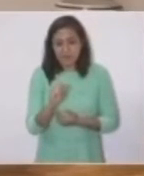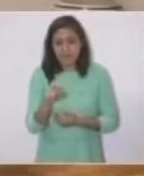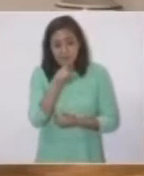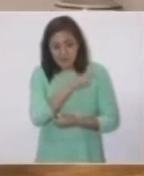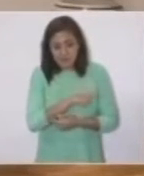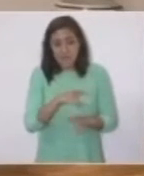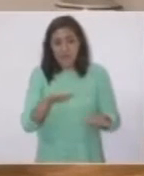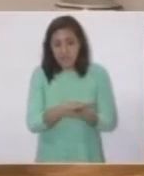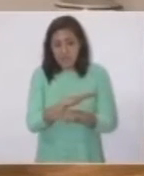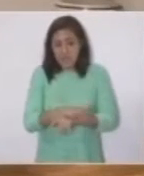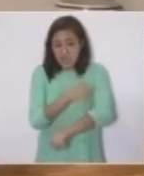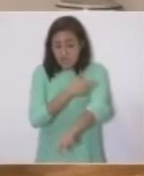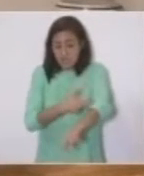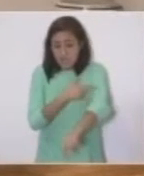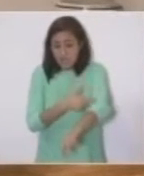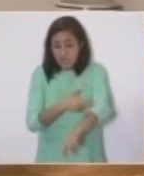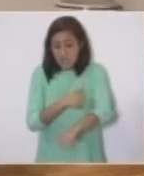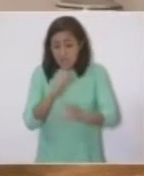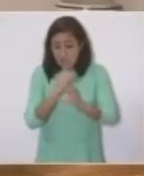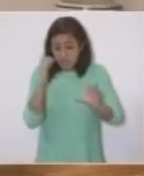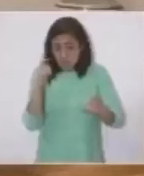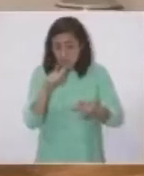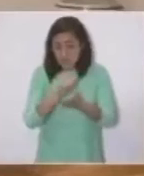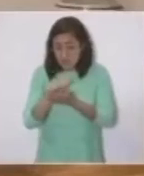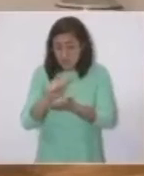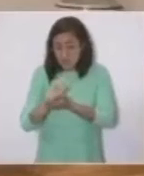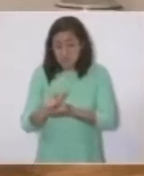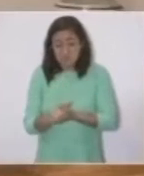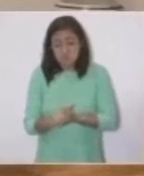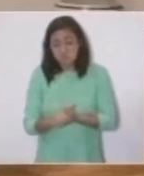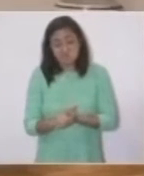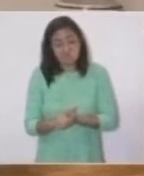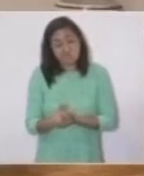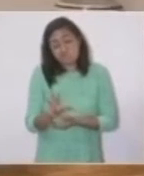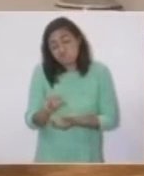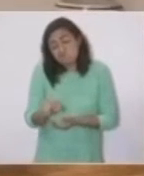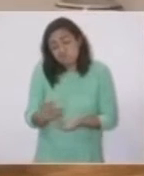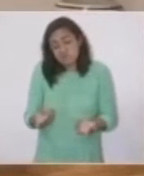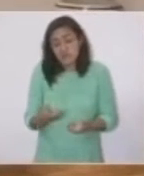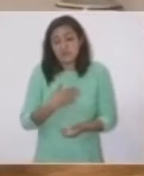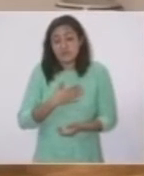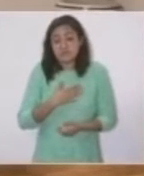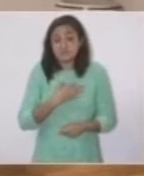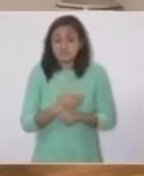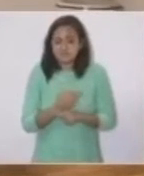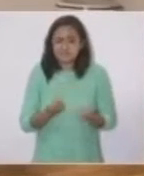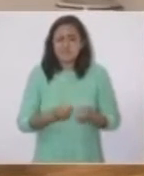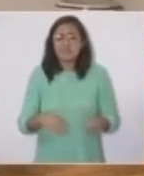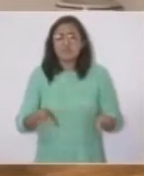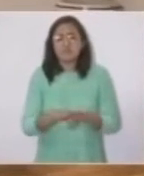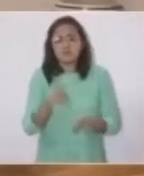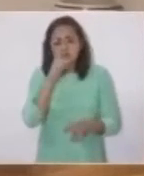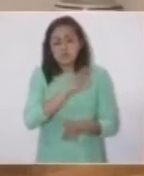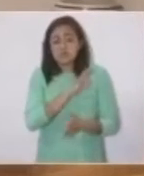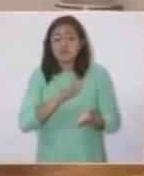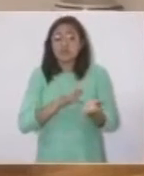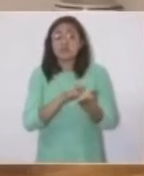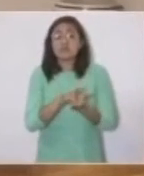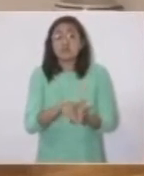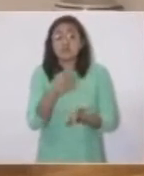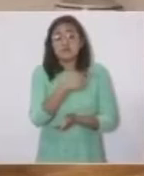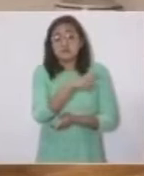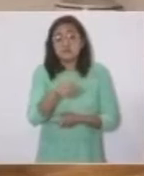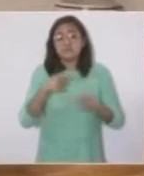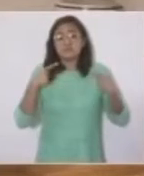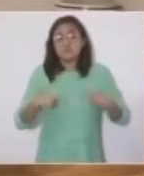poder invertir en la modernización de transporte. Estamos buscando nosotros mecanismos para poder apoyar a